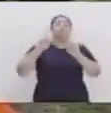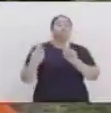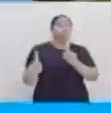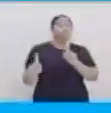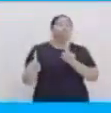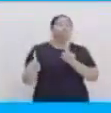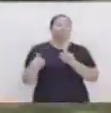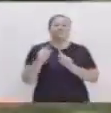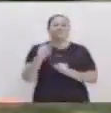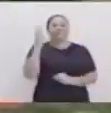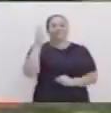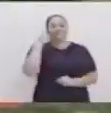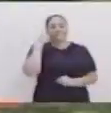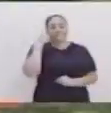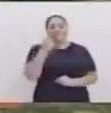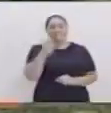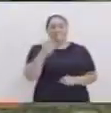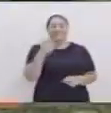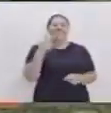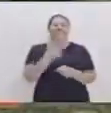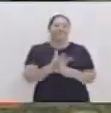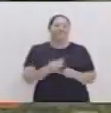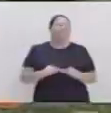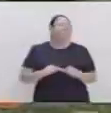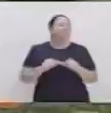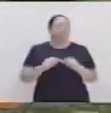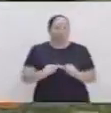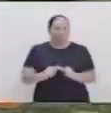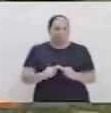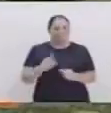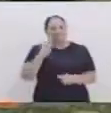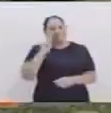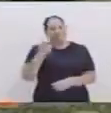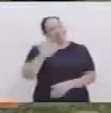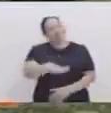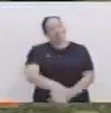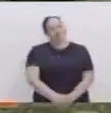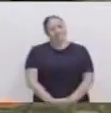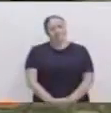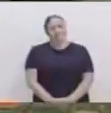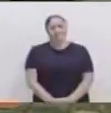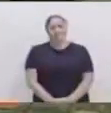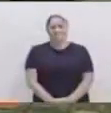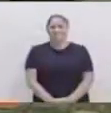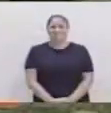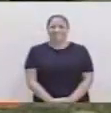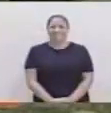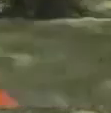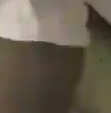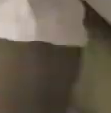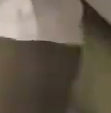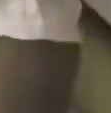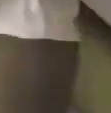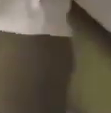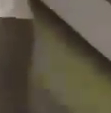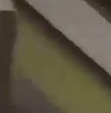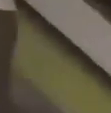distanciamiento social. Recuerda, Guatemala no se detiene. Nos vemos a la próxima.